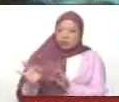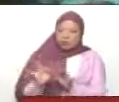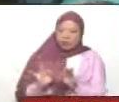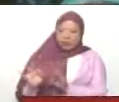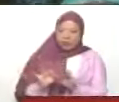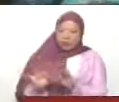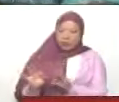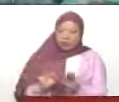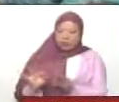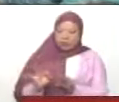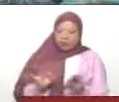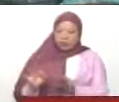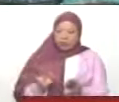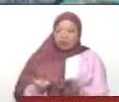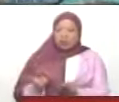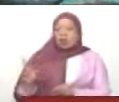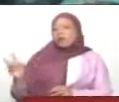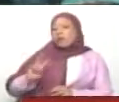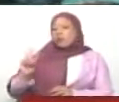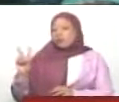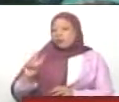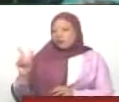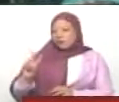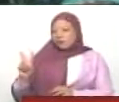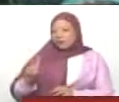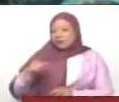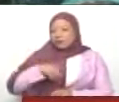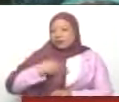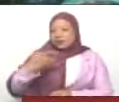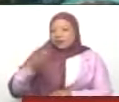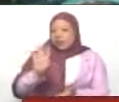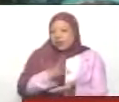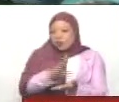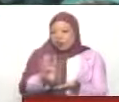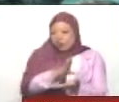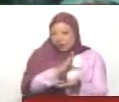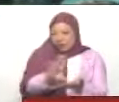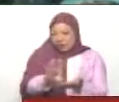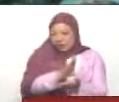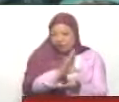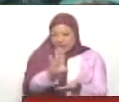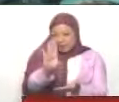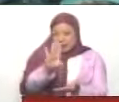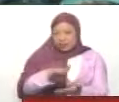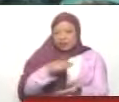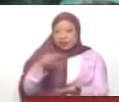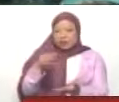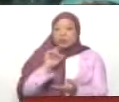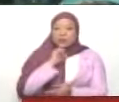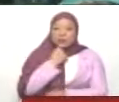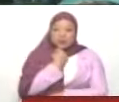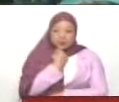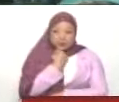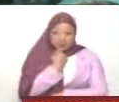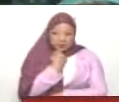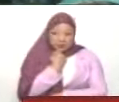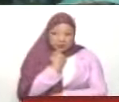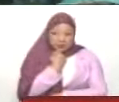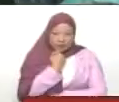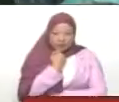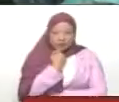preparando, al decir venezolano ya lo dice uno cantando, el secreto